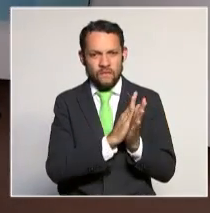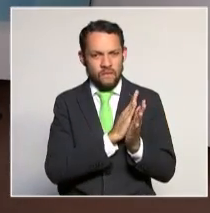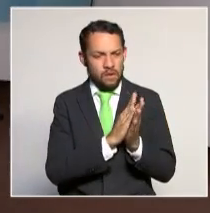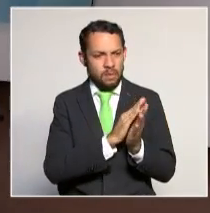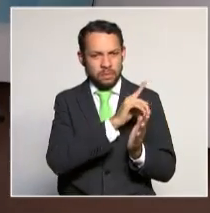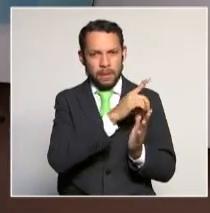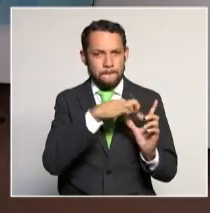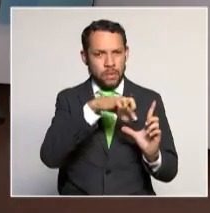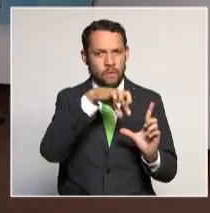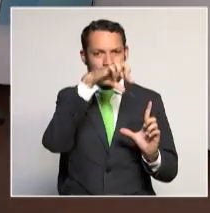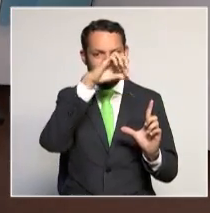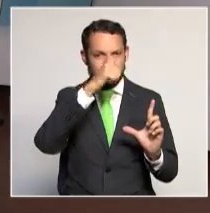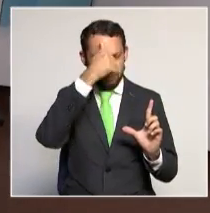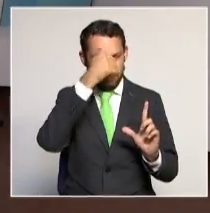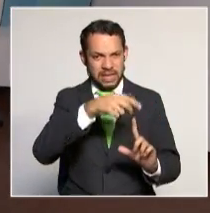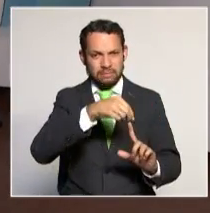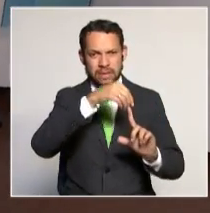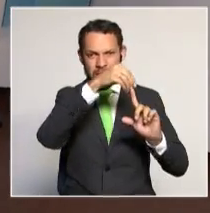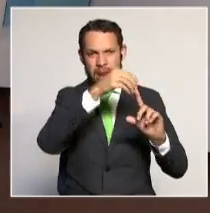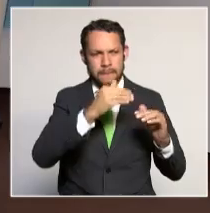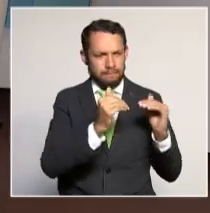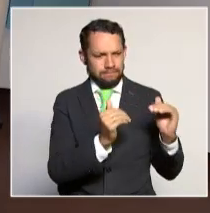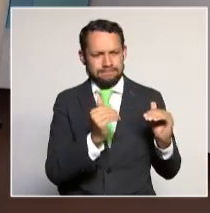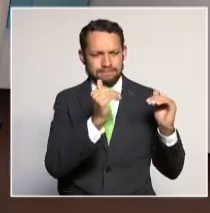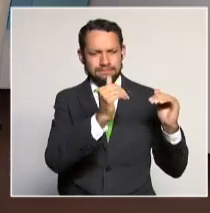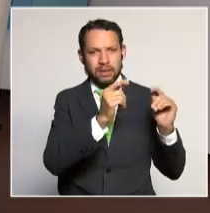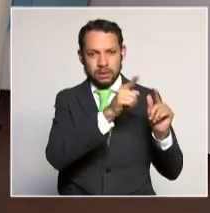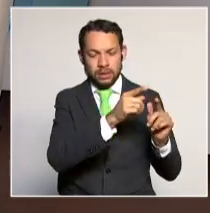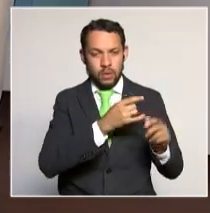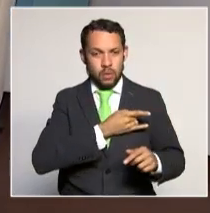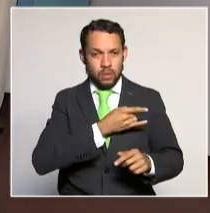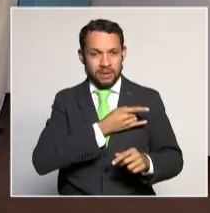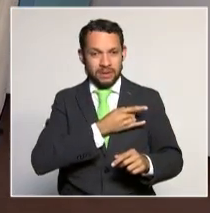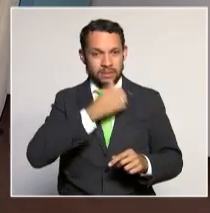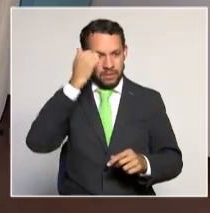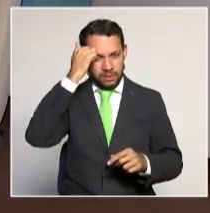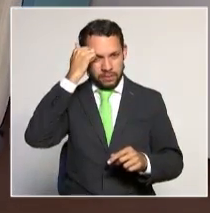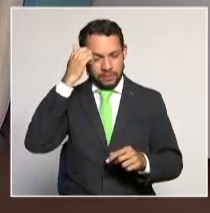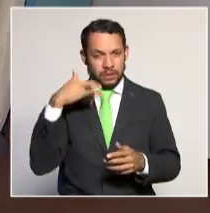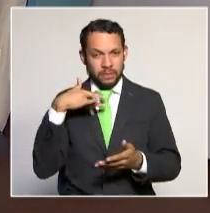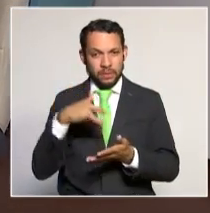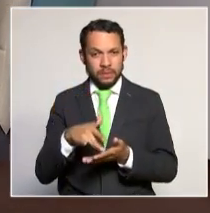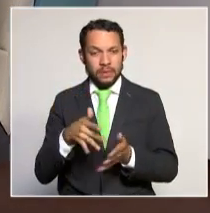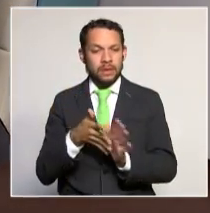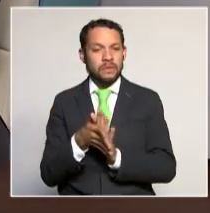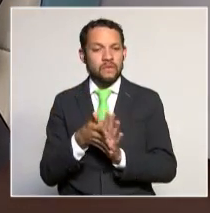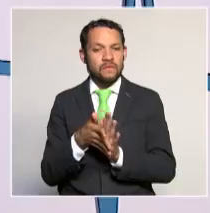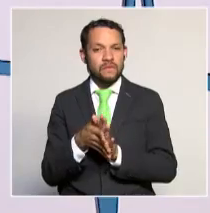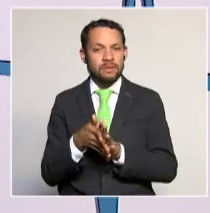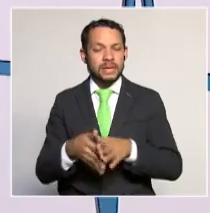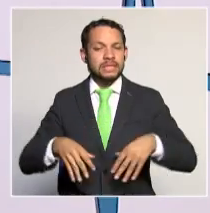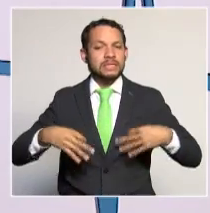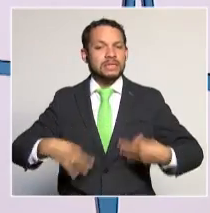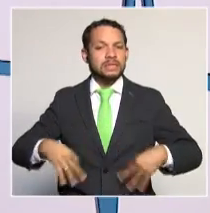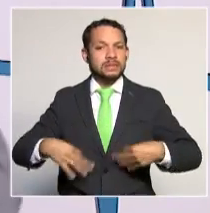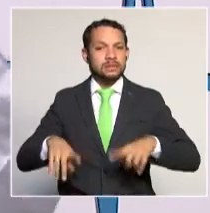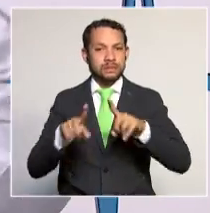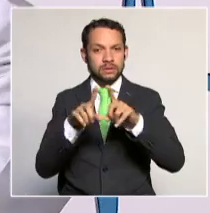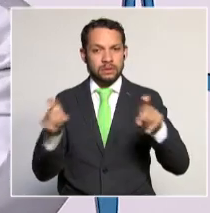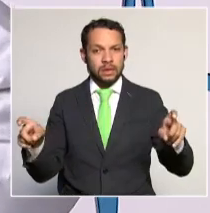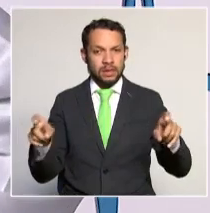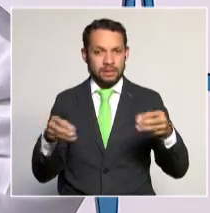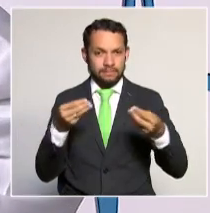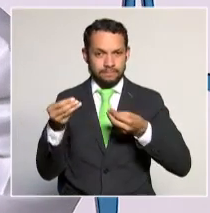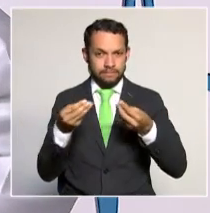especialidad, pero él, como docente universitario, compartirá con todos nosotros este tema de